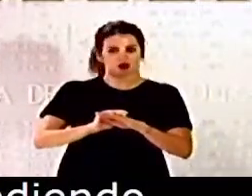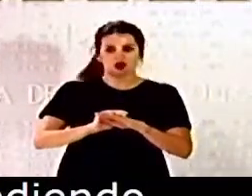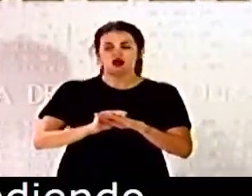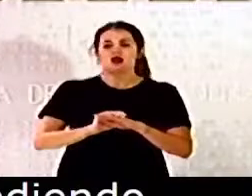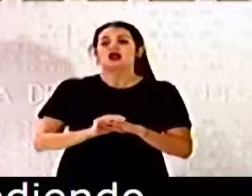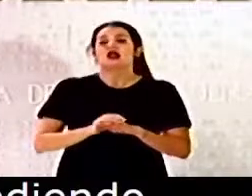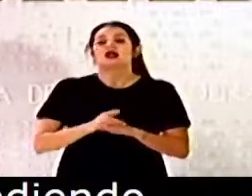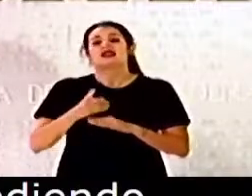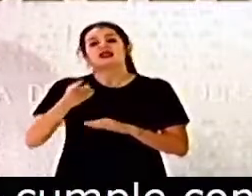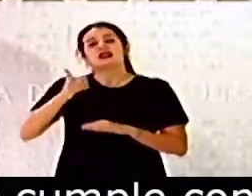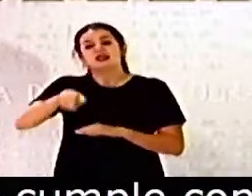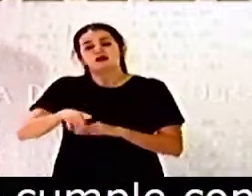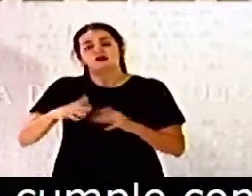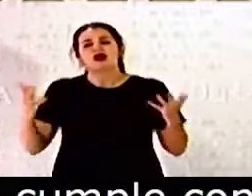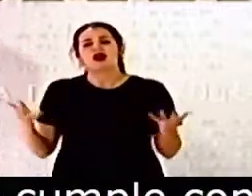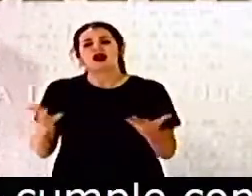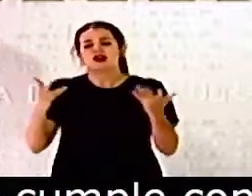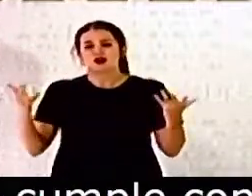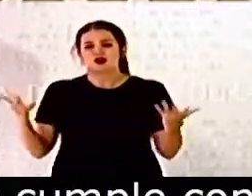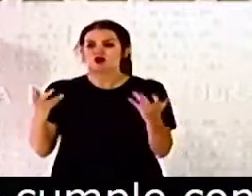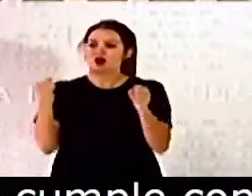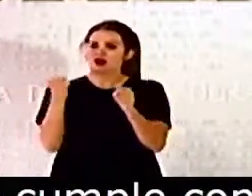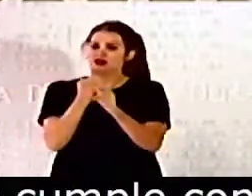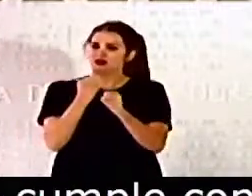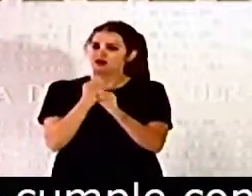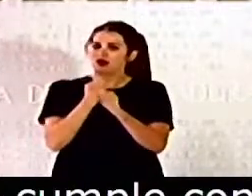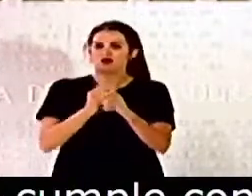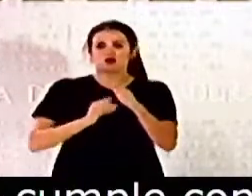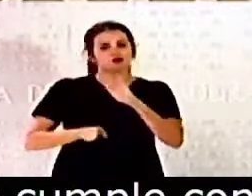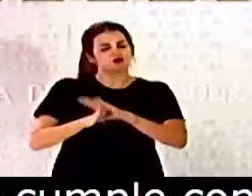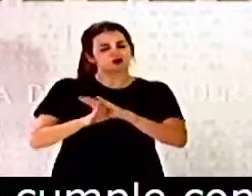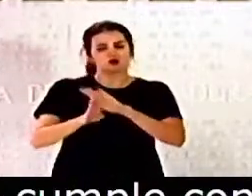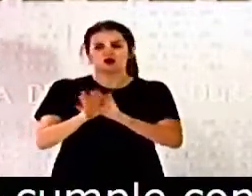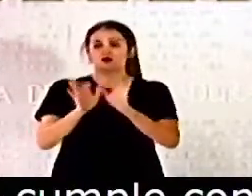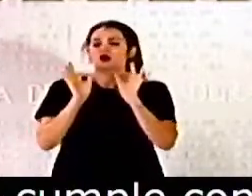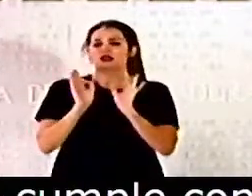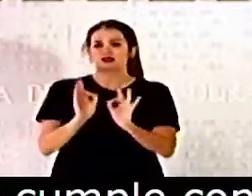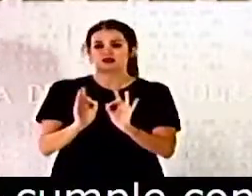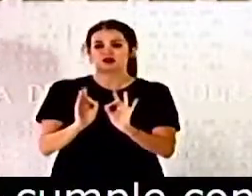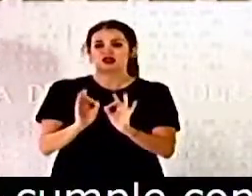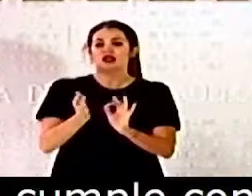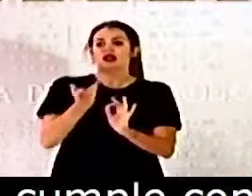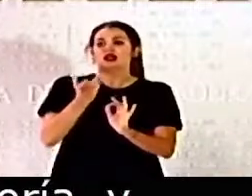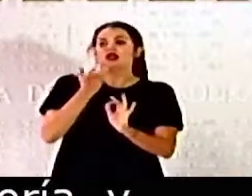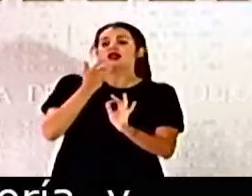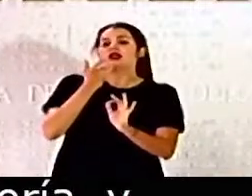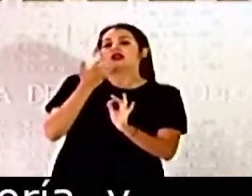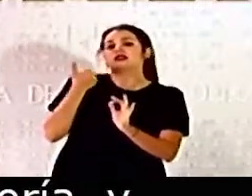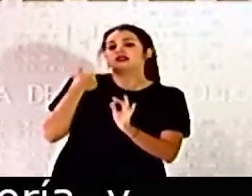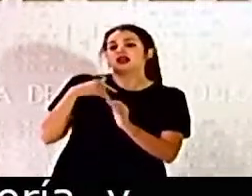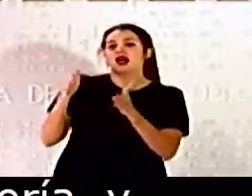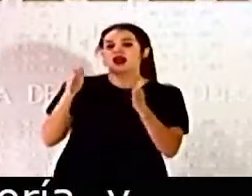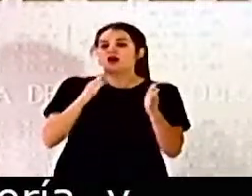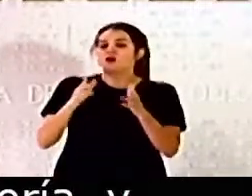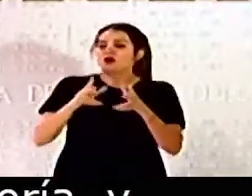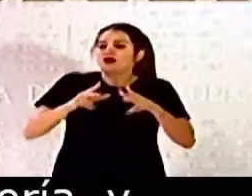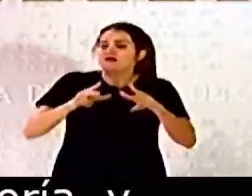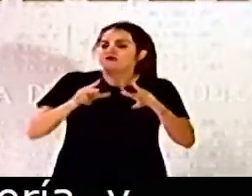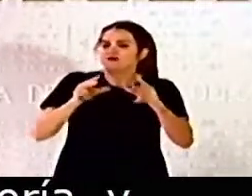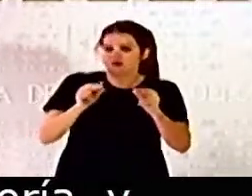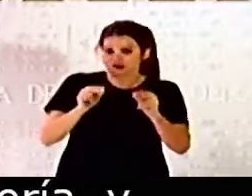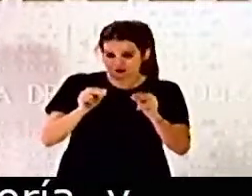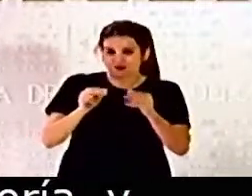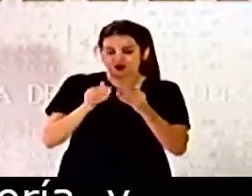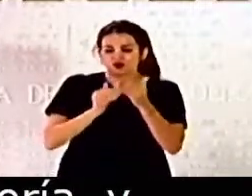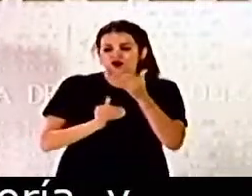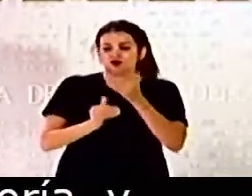y animarles a seguir trabajando en esa dirección, ¿no? Si salimos de esta, que saldremos, no tengo ninguna duda, es